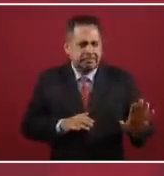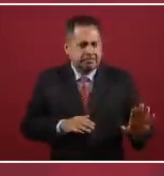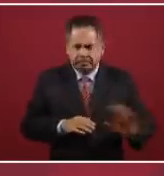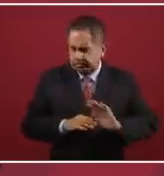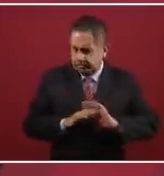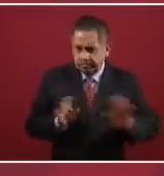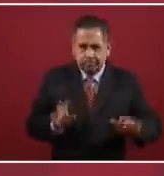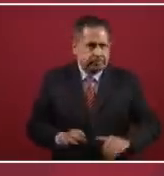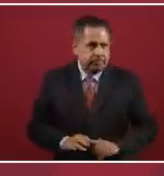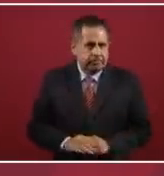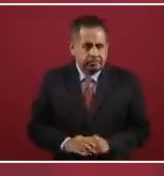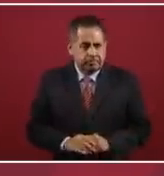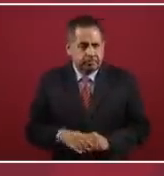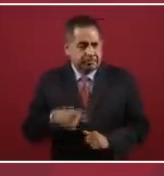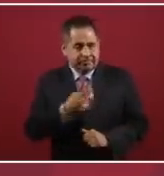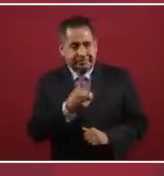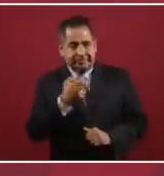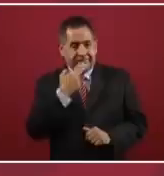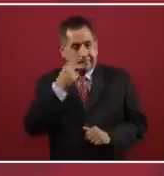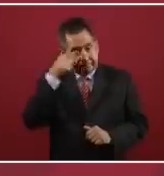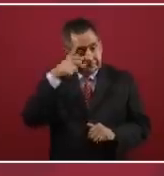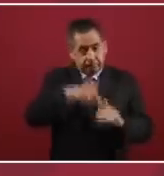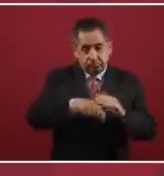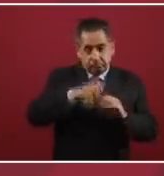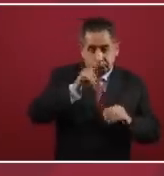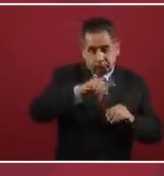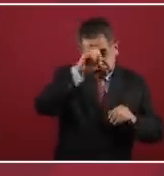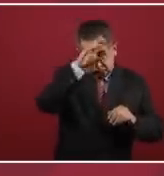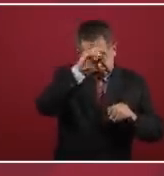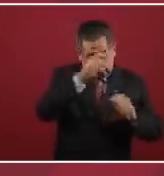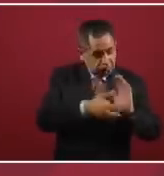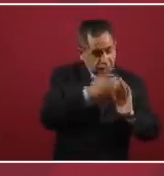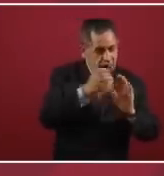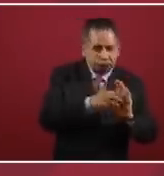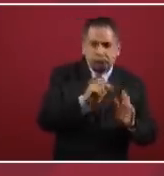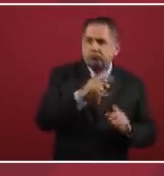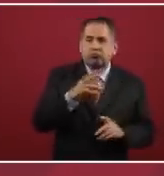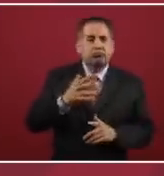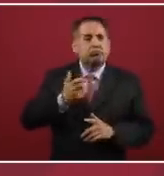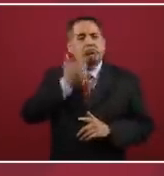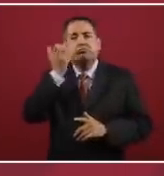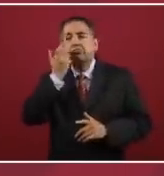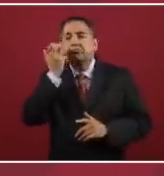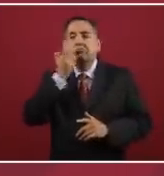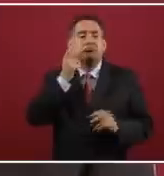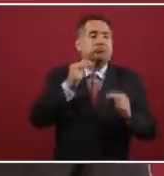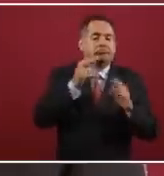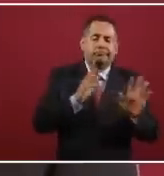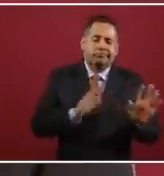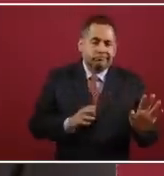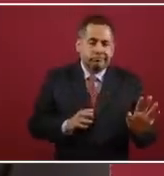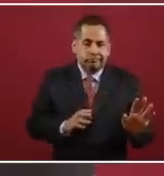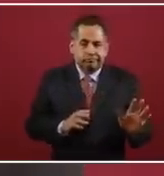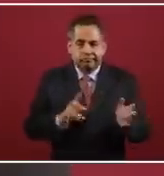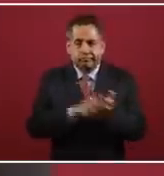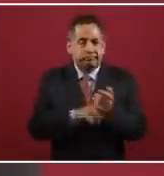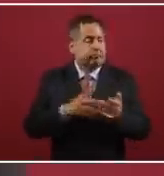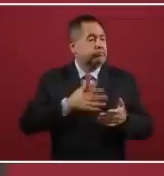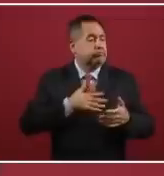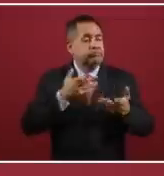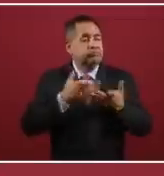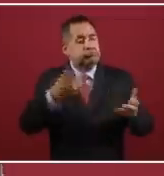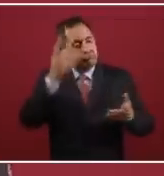financiero, no precisamente para la exploración y la producción minera, sino para tener